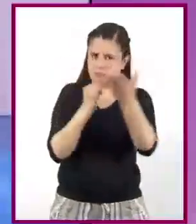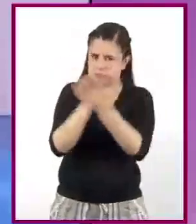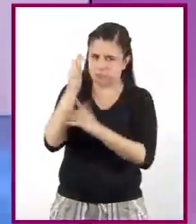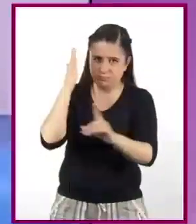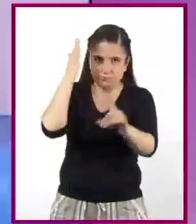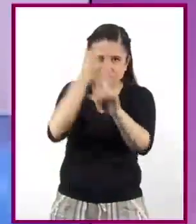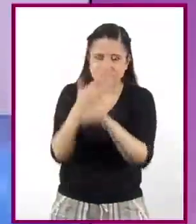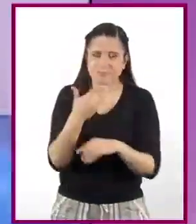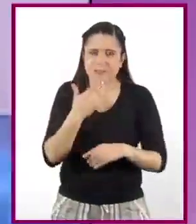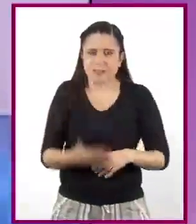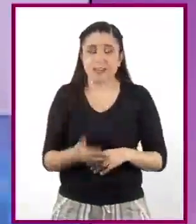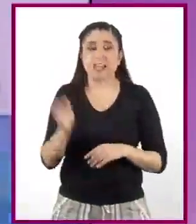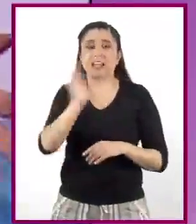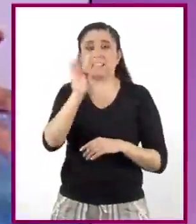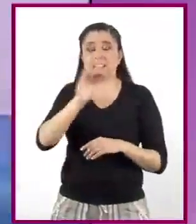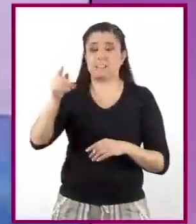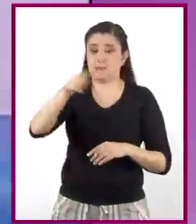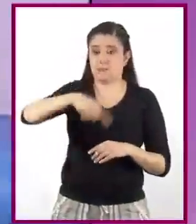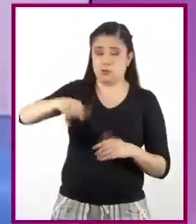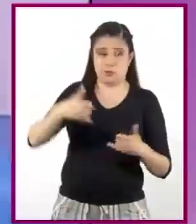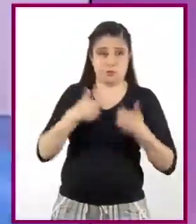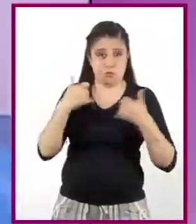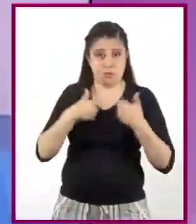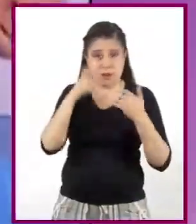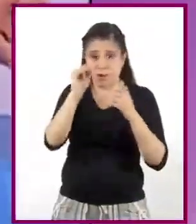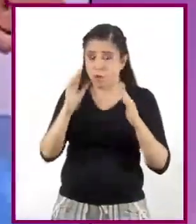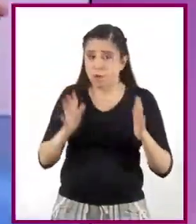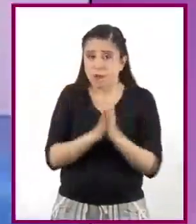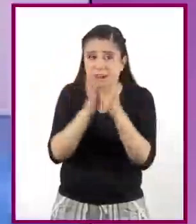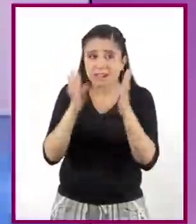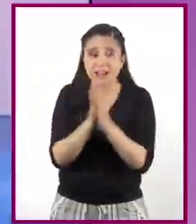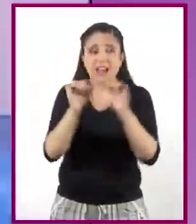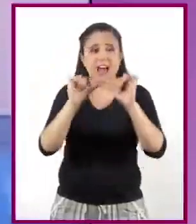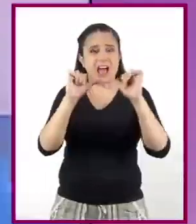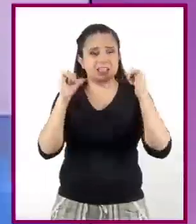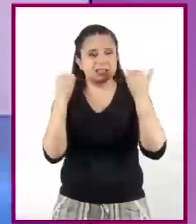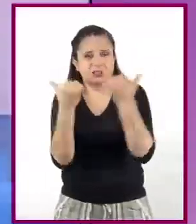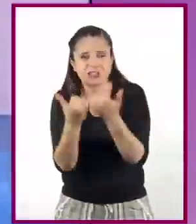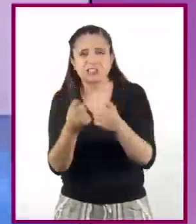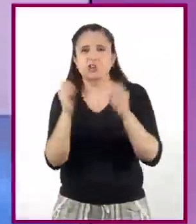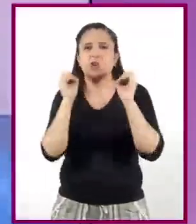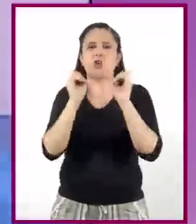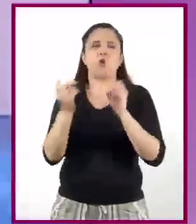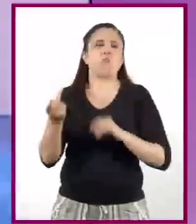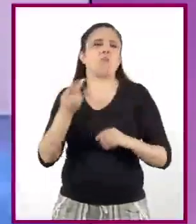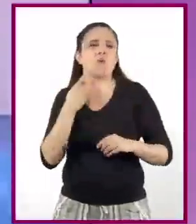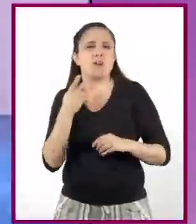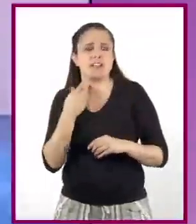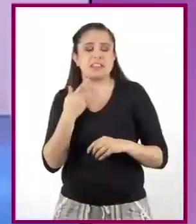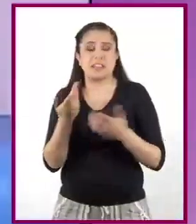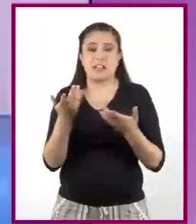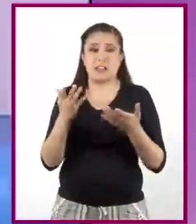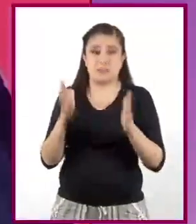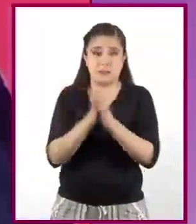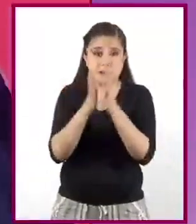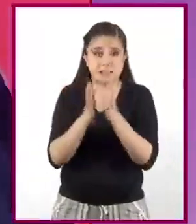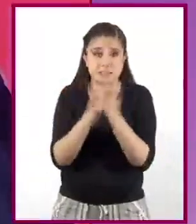¿O alguno de ustedes no ha participado en alguna asociación o de alguna manera políticamente en nuestro